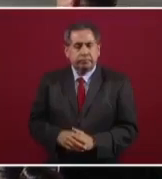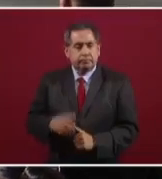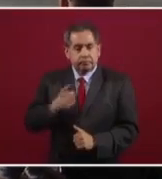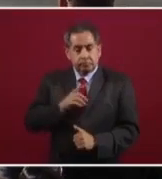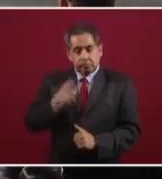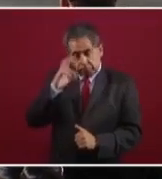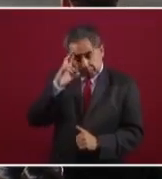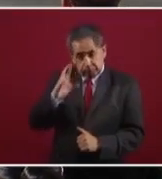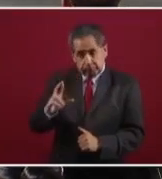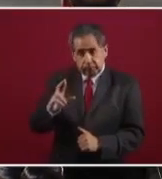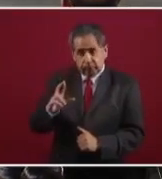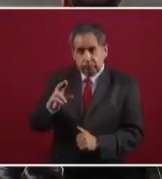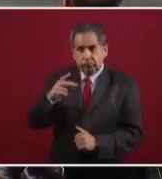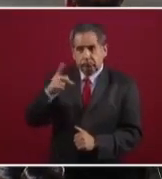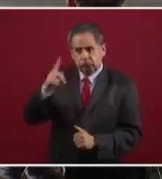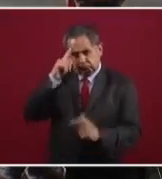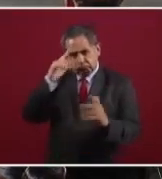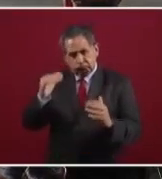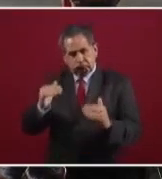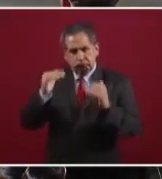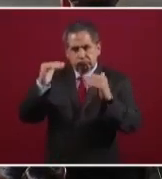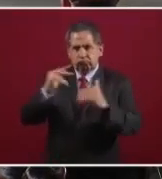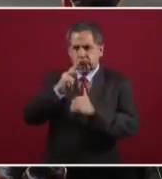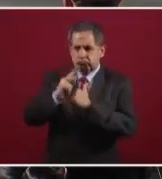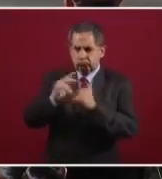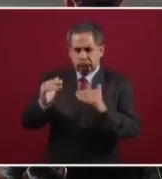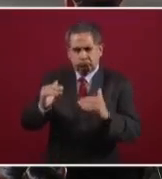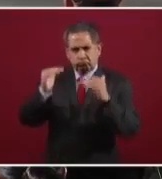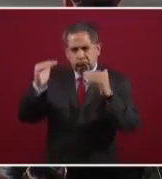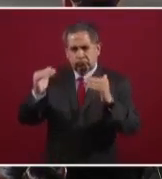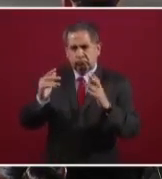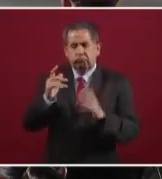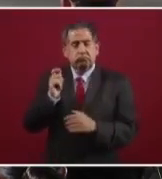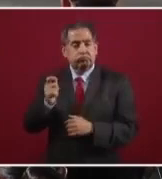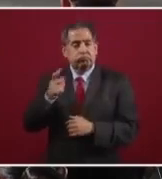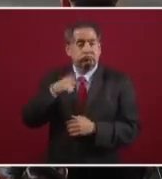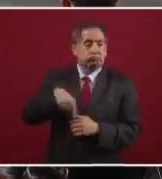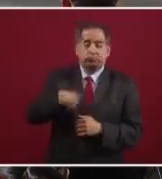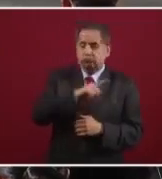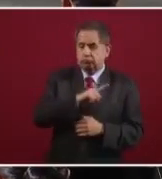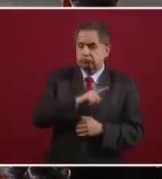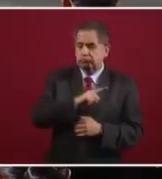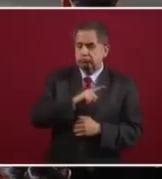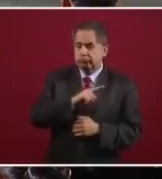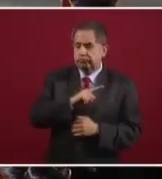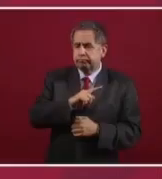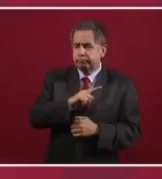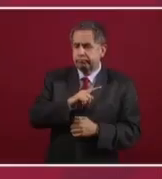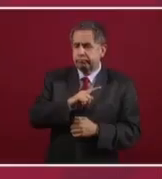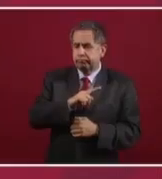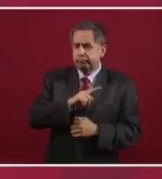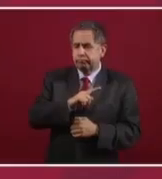de su soberanía y que ellos